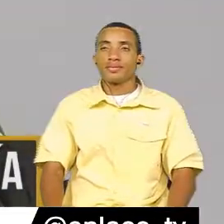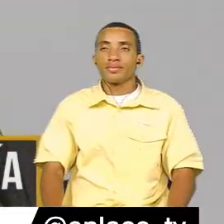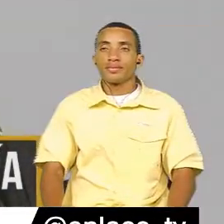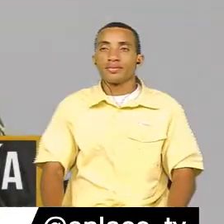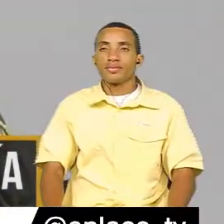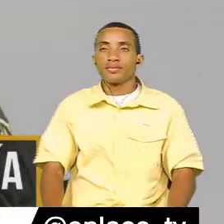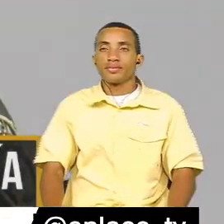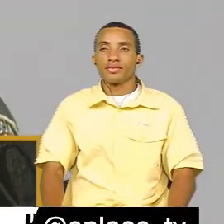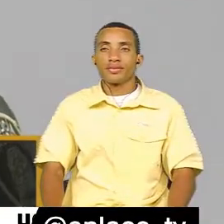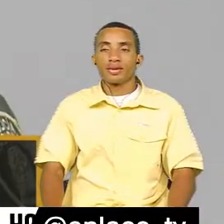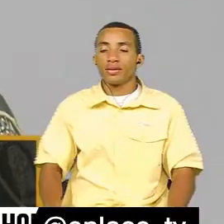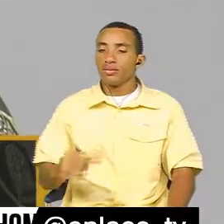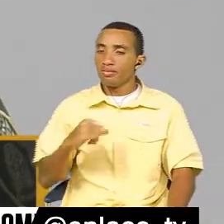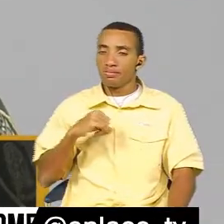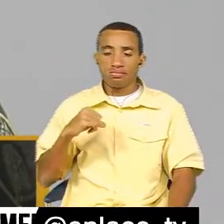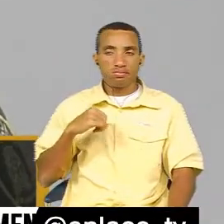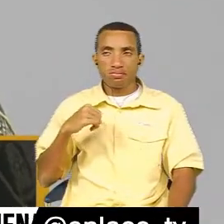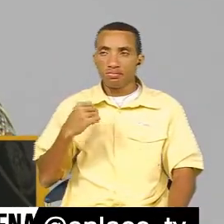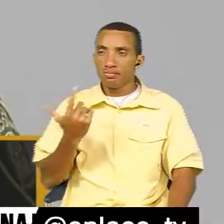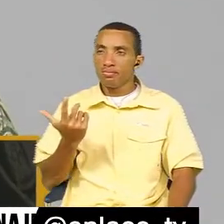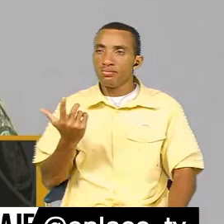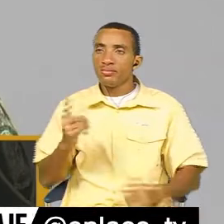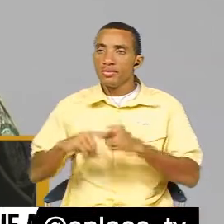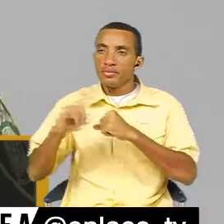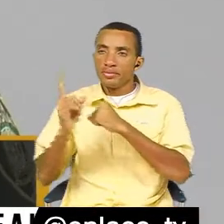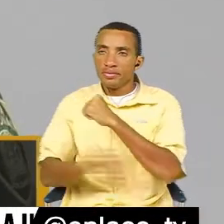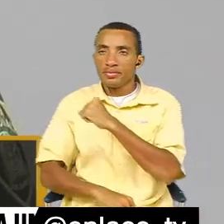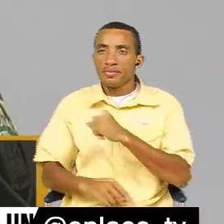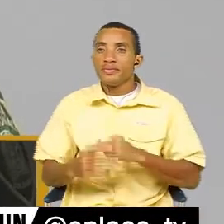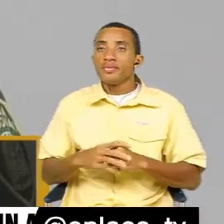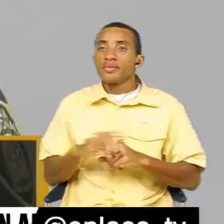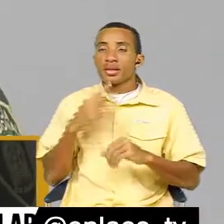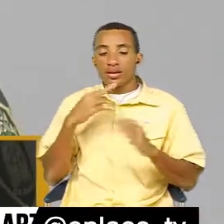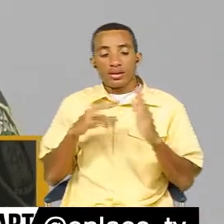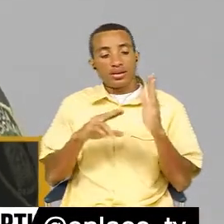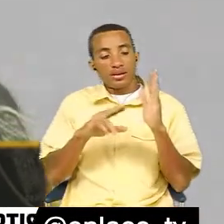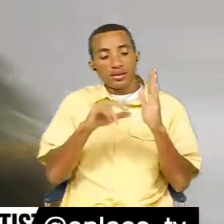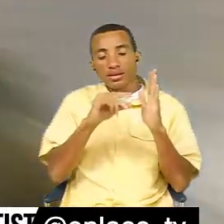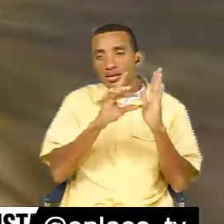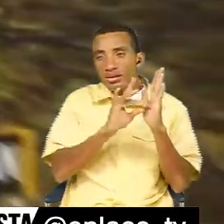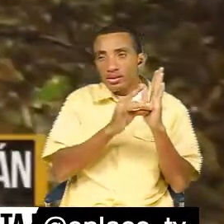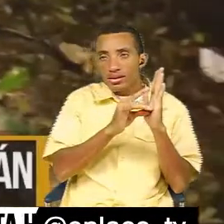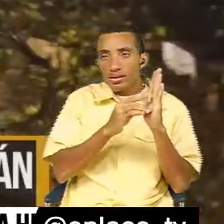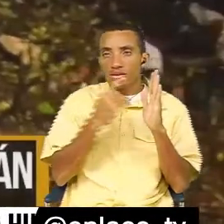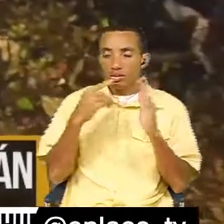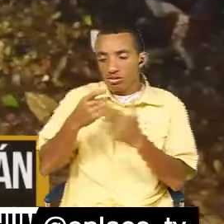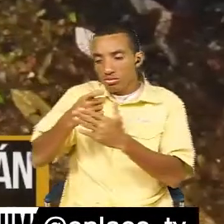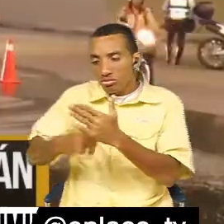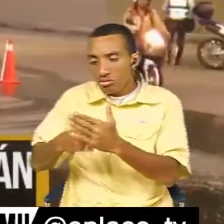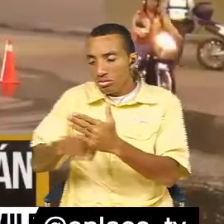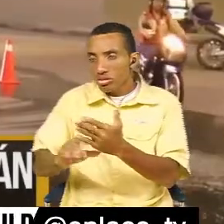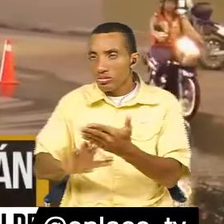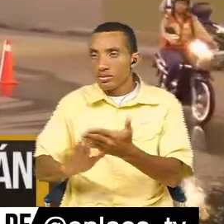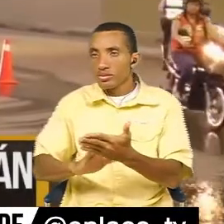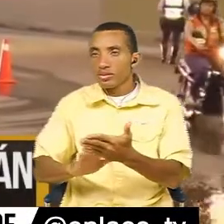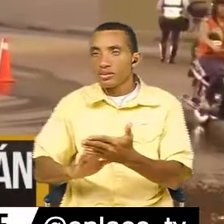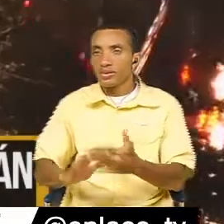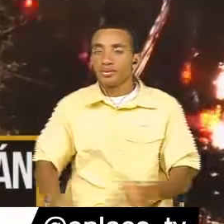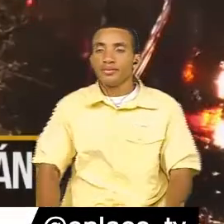No tenemos sanciones como tal pecuniarias, lo que contempla el código son medidas correctivas.